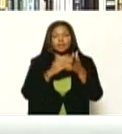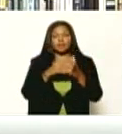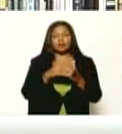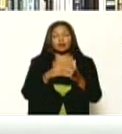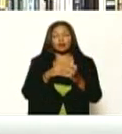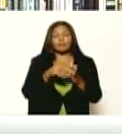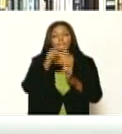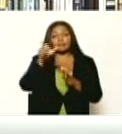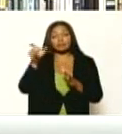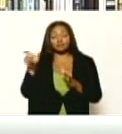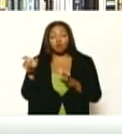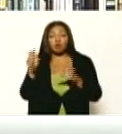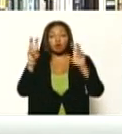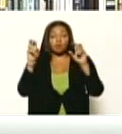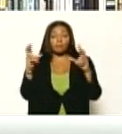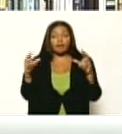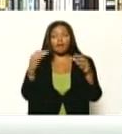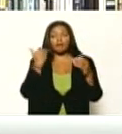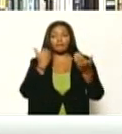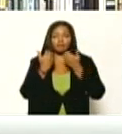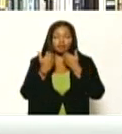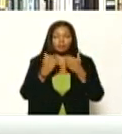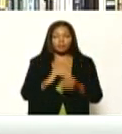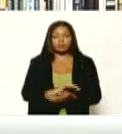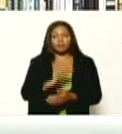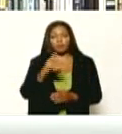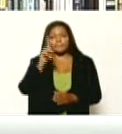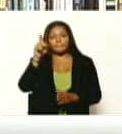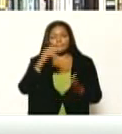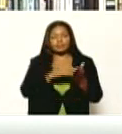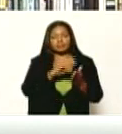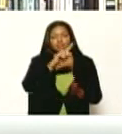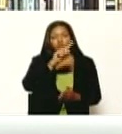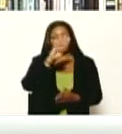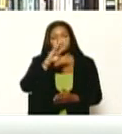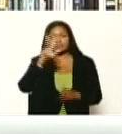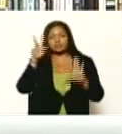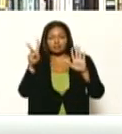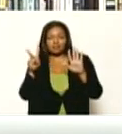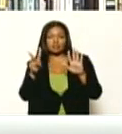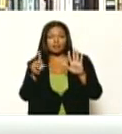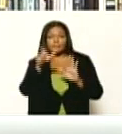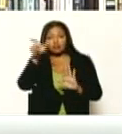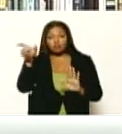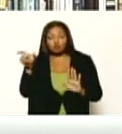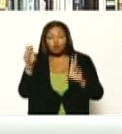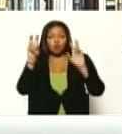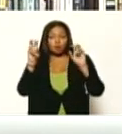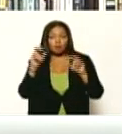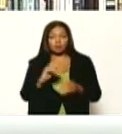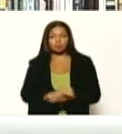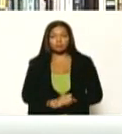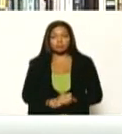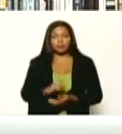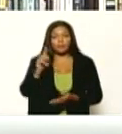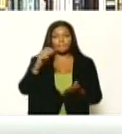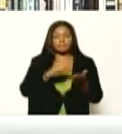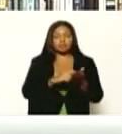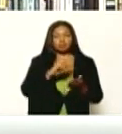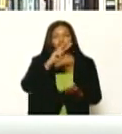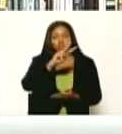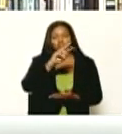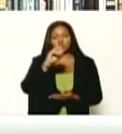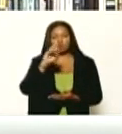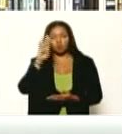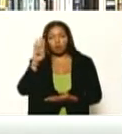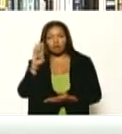COVID, con un promedio de 1.143 casos nuevos y 1.204 recuperados por